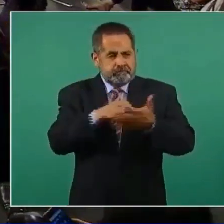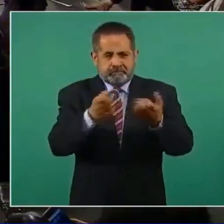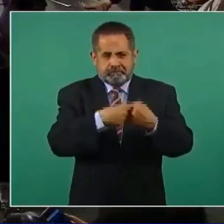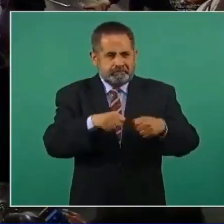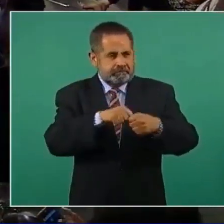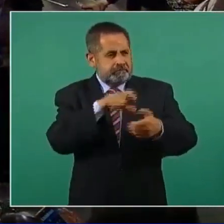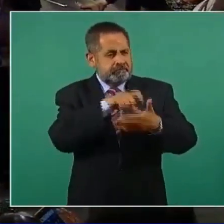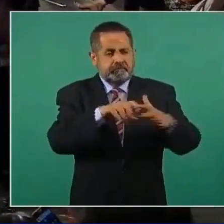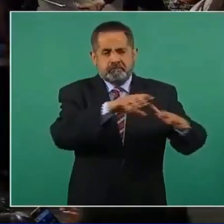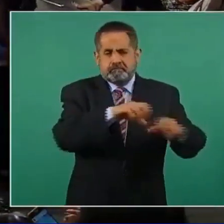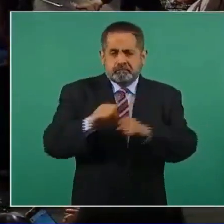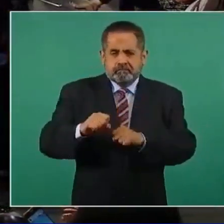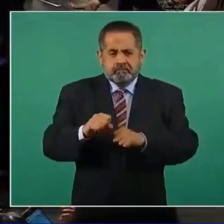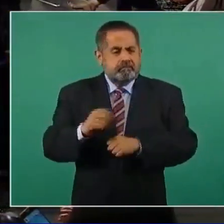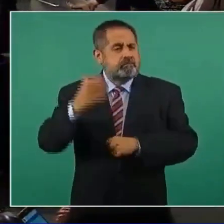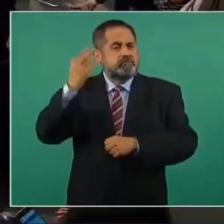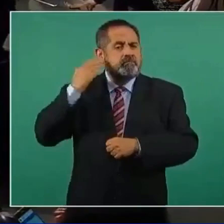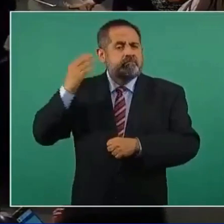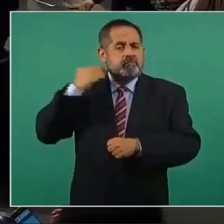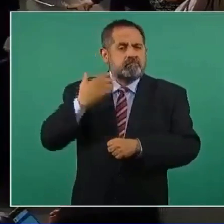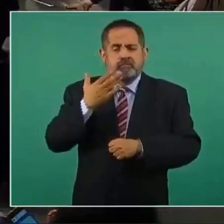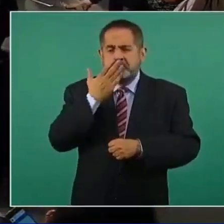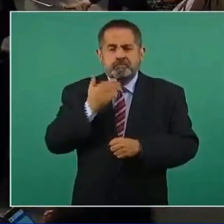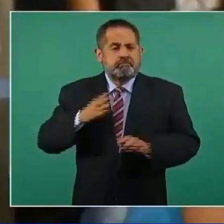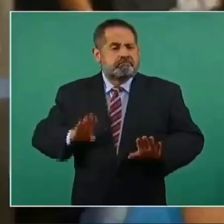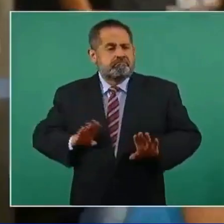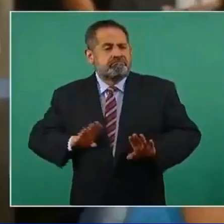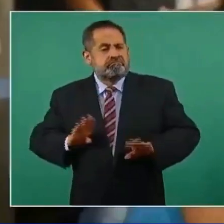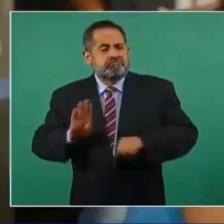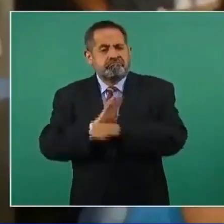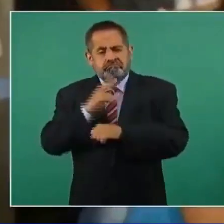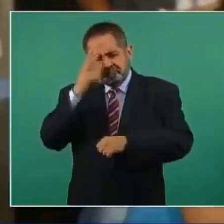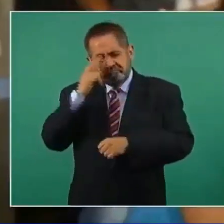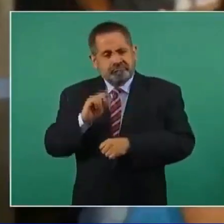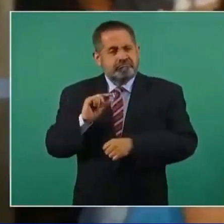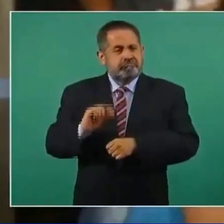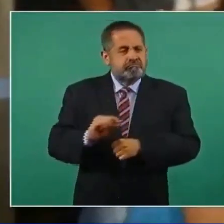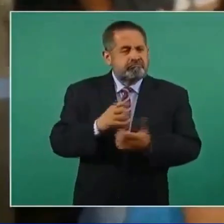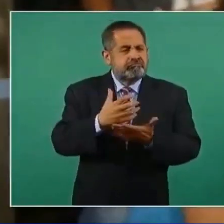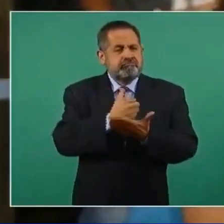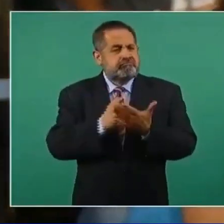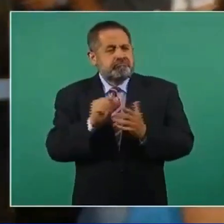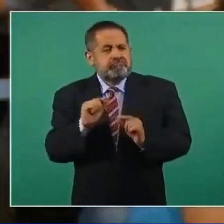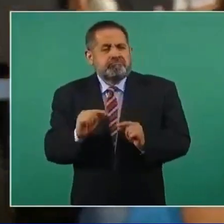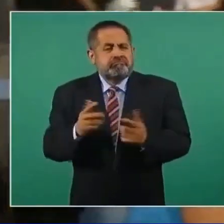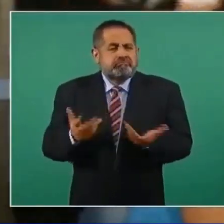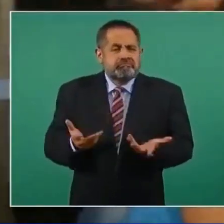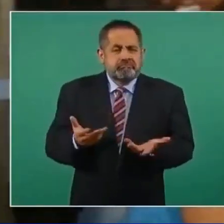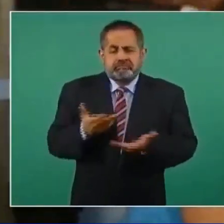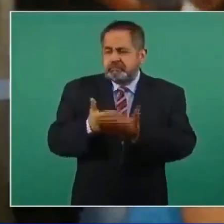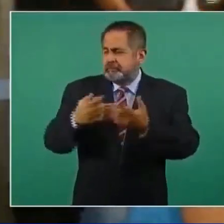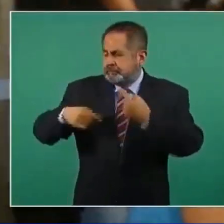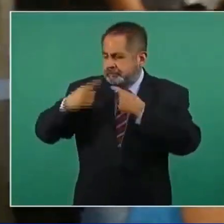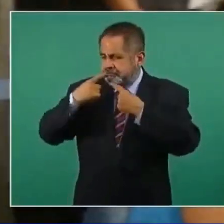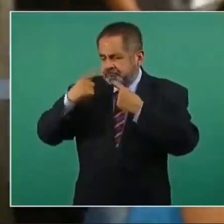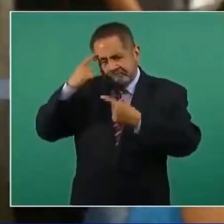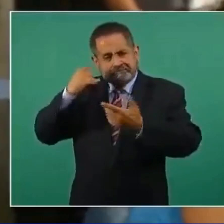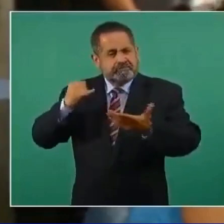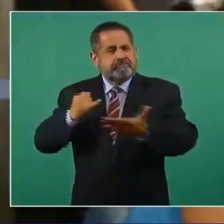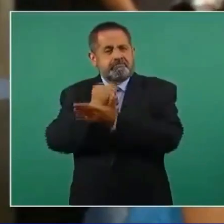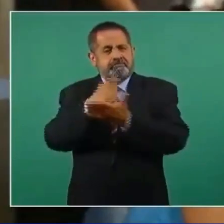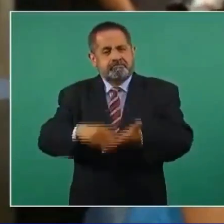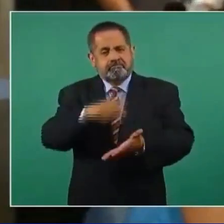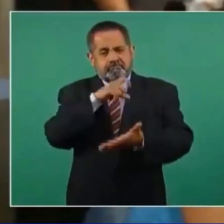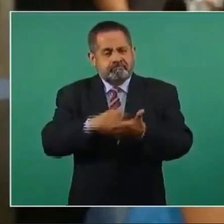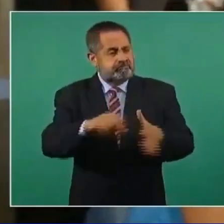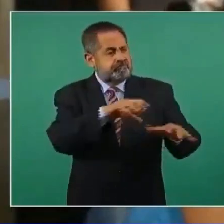pues no había tenido beneficios para México, que eran muy pocos. ¿Cómo fue que decidió la compra de